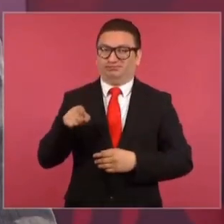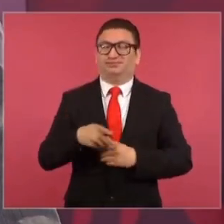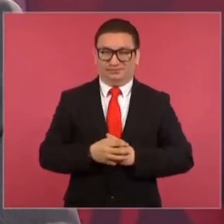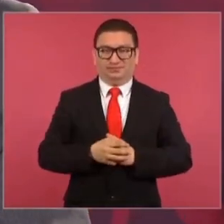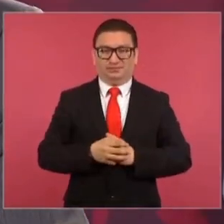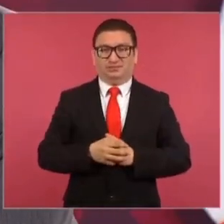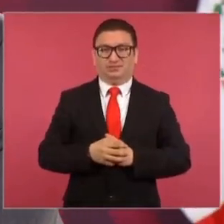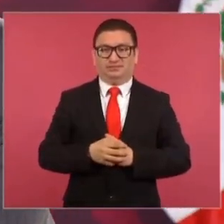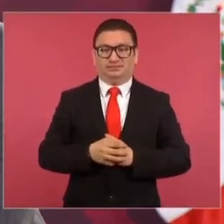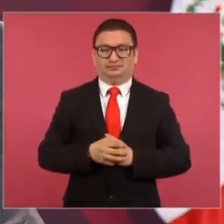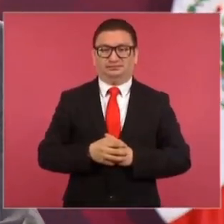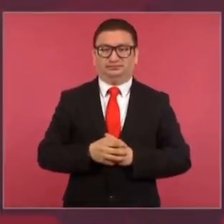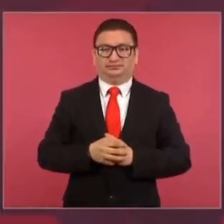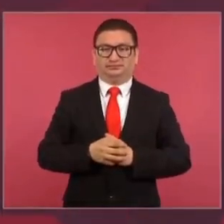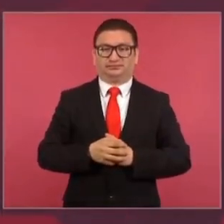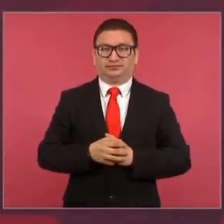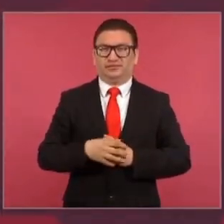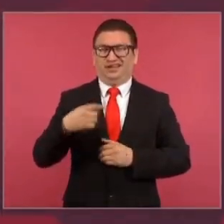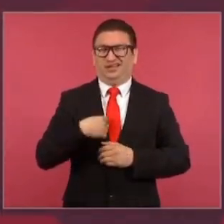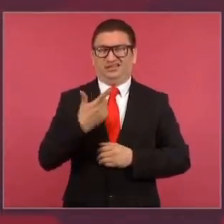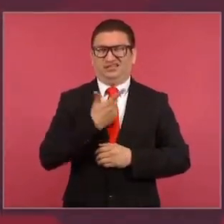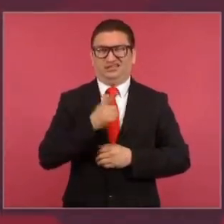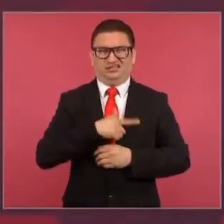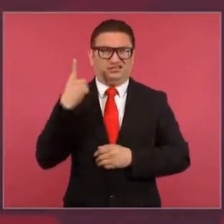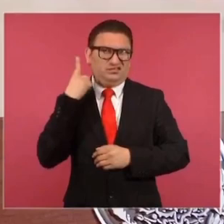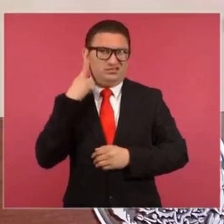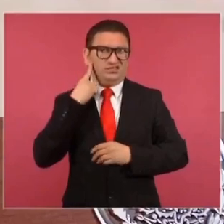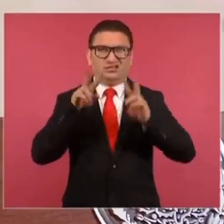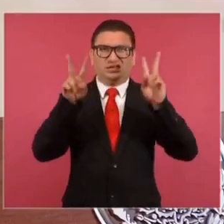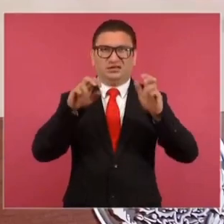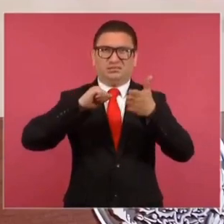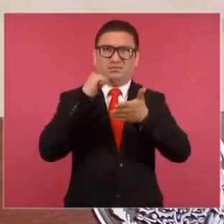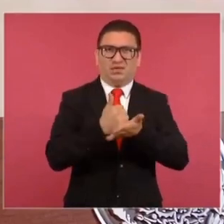No me gusta el que se hable de marcas,